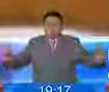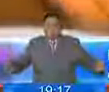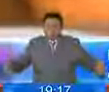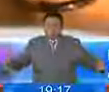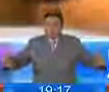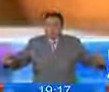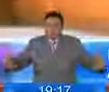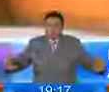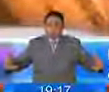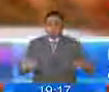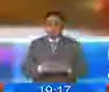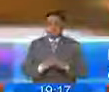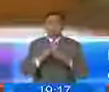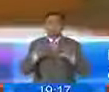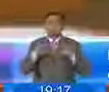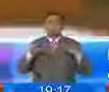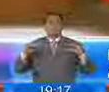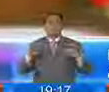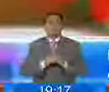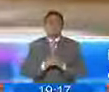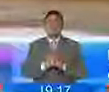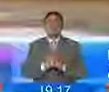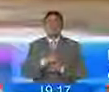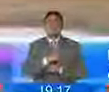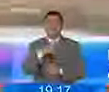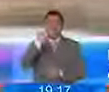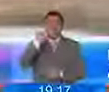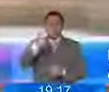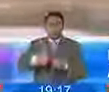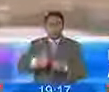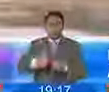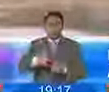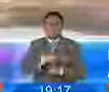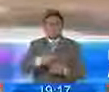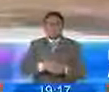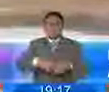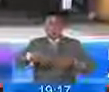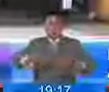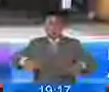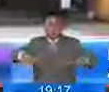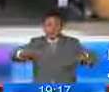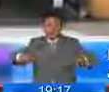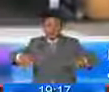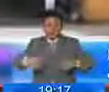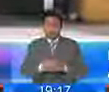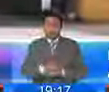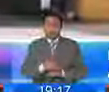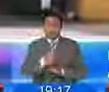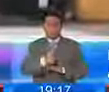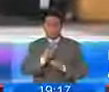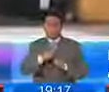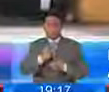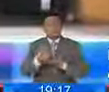los colchones, la cómoda, los tanques de gas, se encontraban sobre el agua. Piden ayuda a las autoridades.